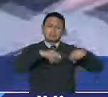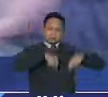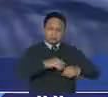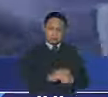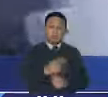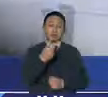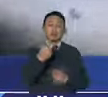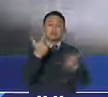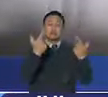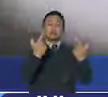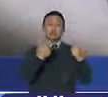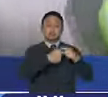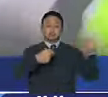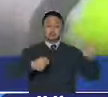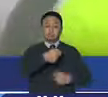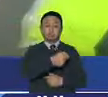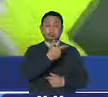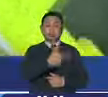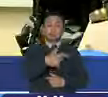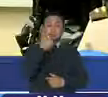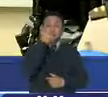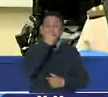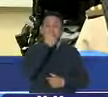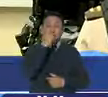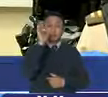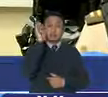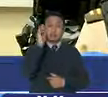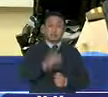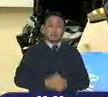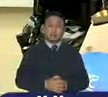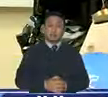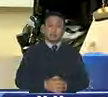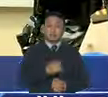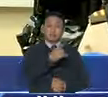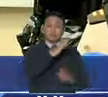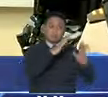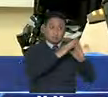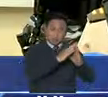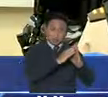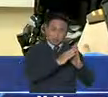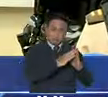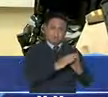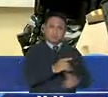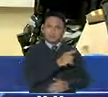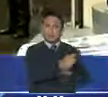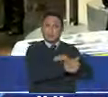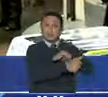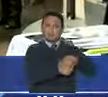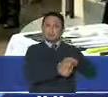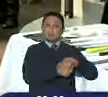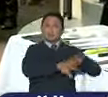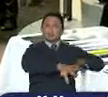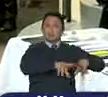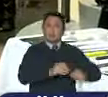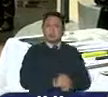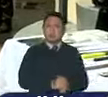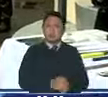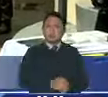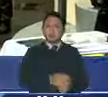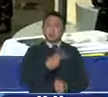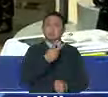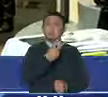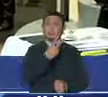armas de fuego, cuchillos, droga y celulares. Yo no le llamo a eso vivienda. Es una guarida de delincuentes, no hay otro nombre. 2 de los rostros eran